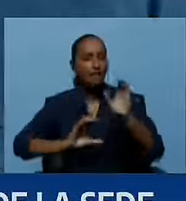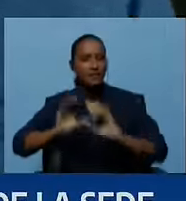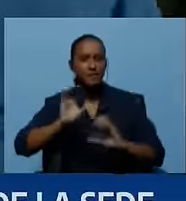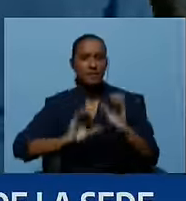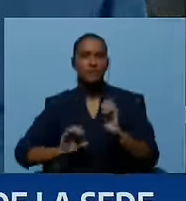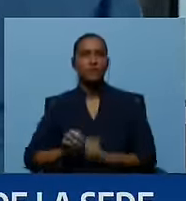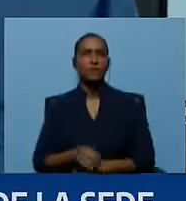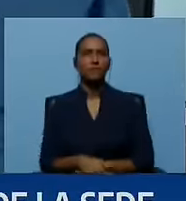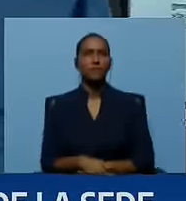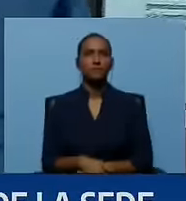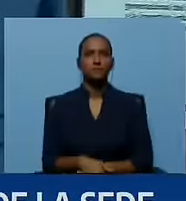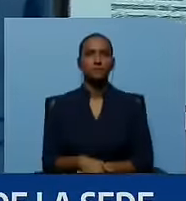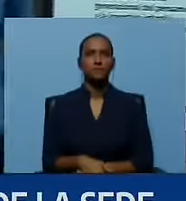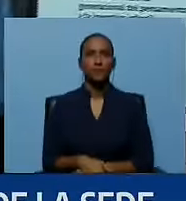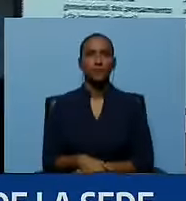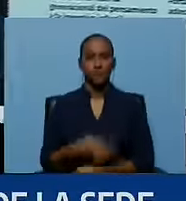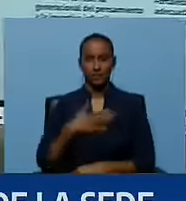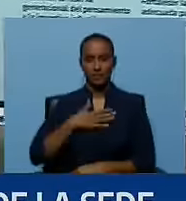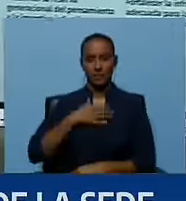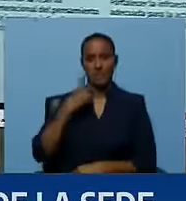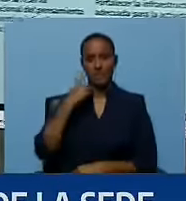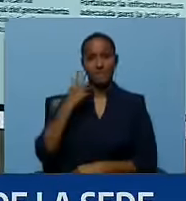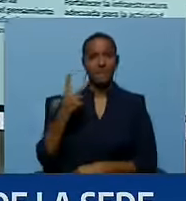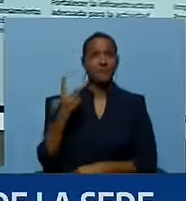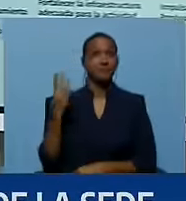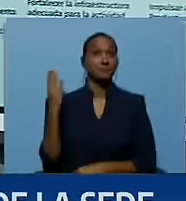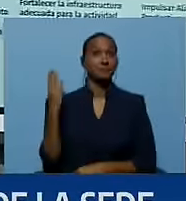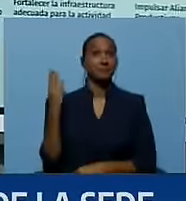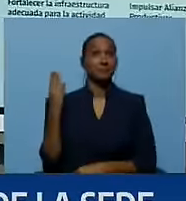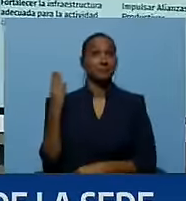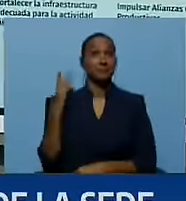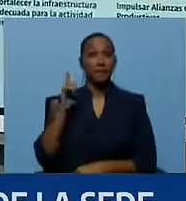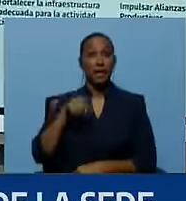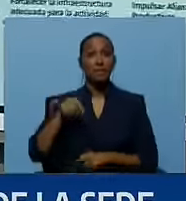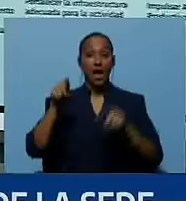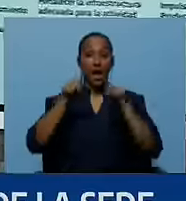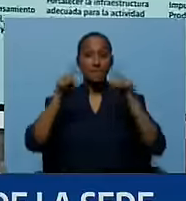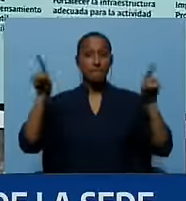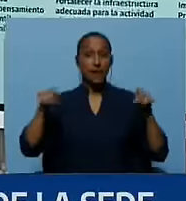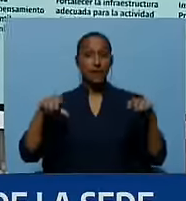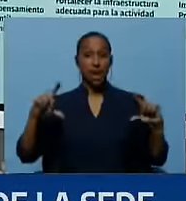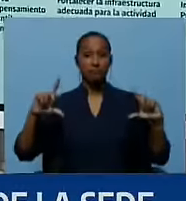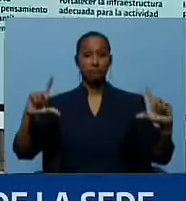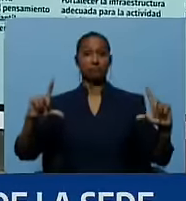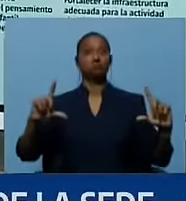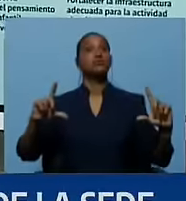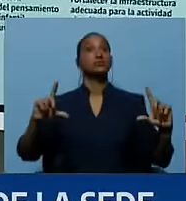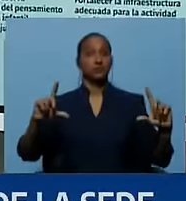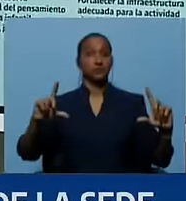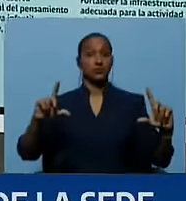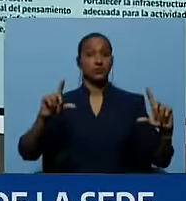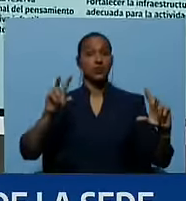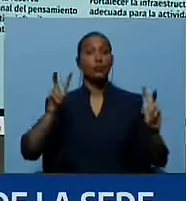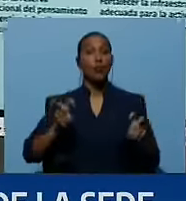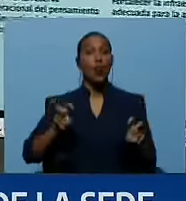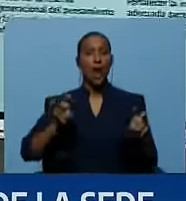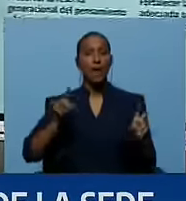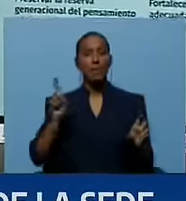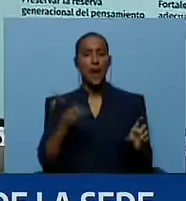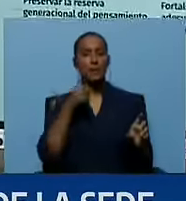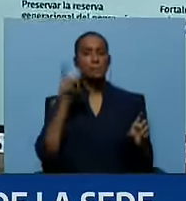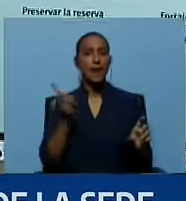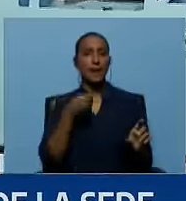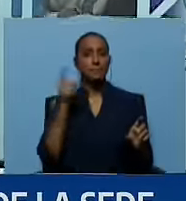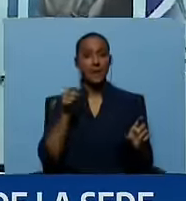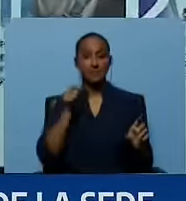lo que ya conocí recientemente, que son las pantallas interactivas, que son los pizarrones interactivos, Cilia. Son